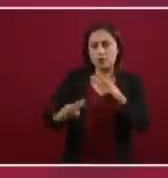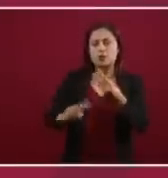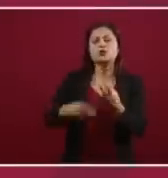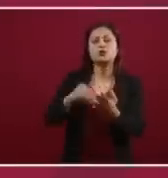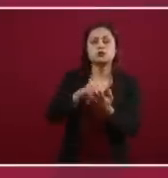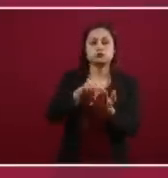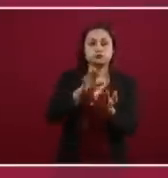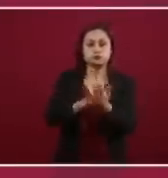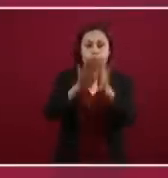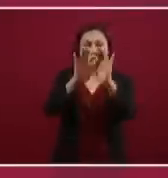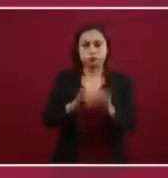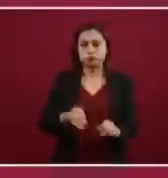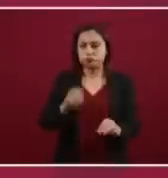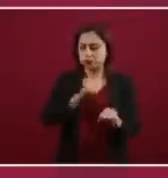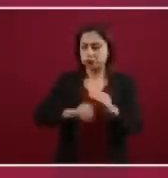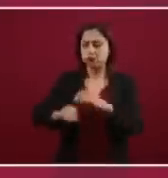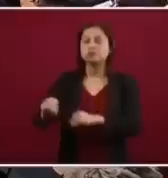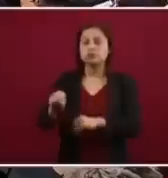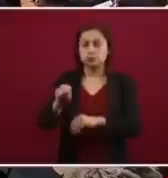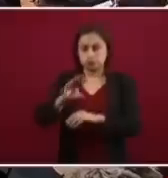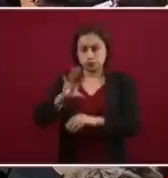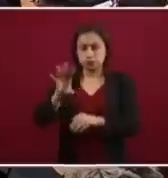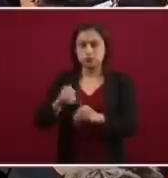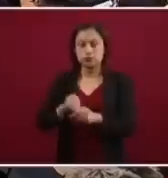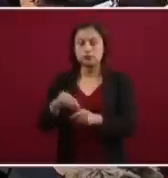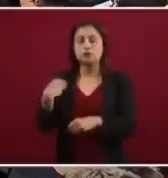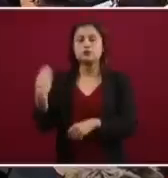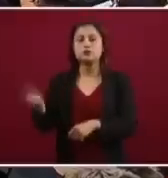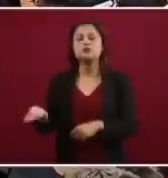Incluso sería bueno que